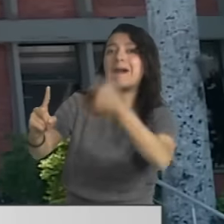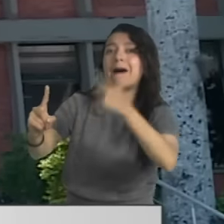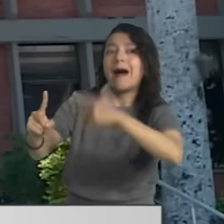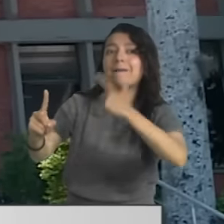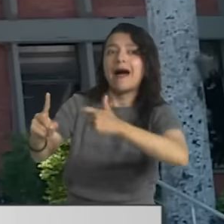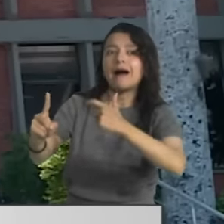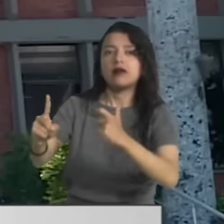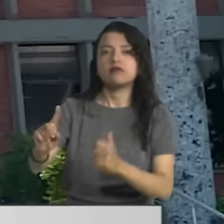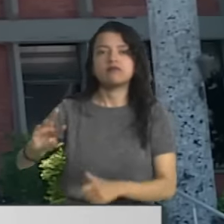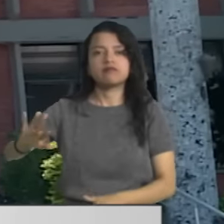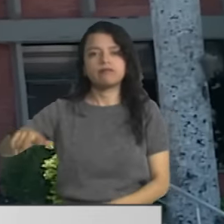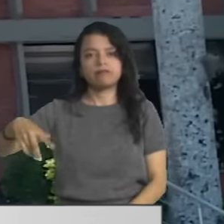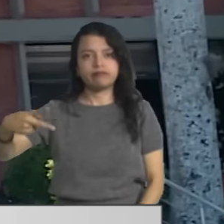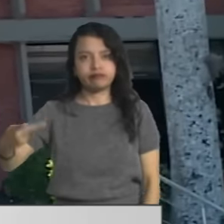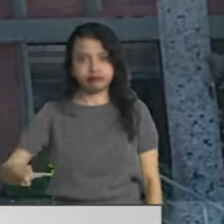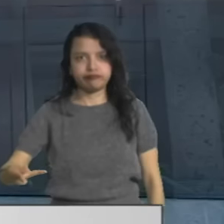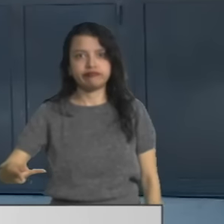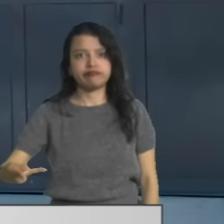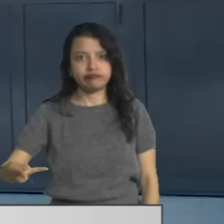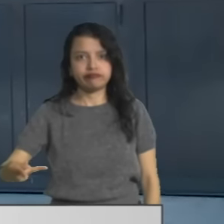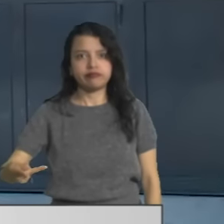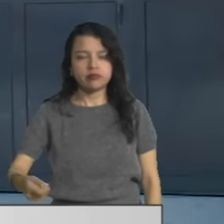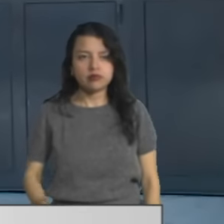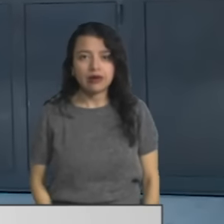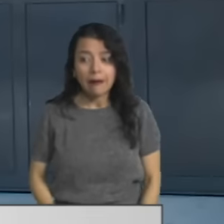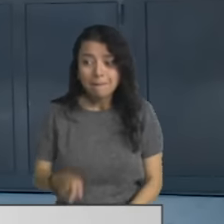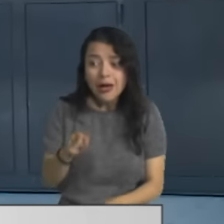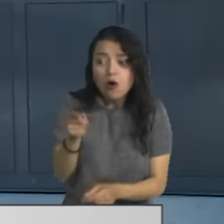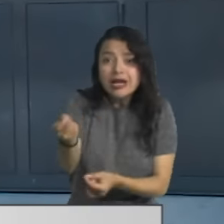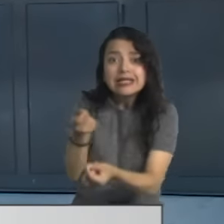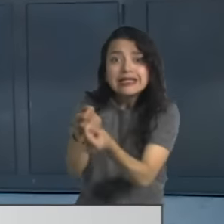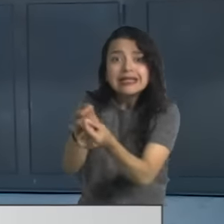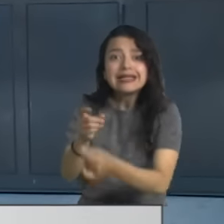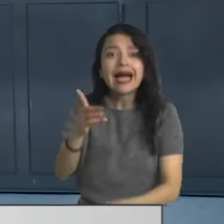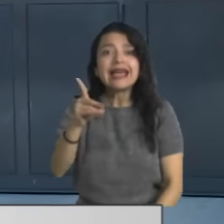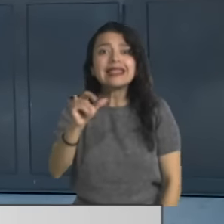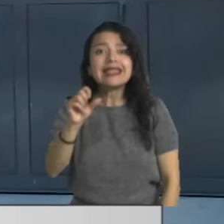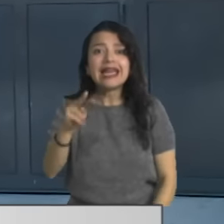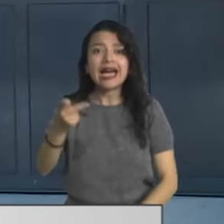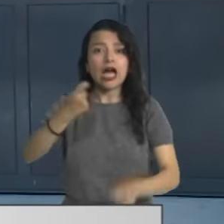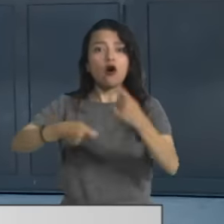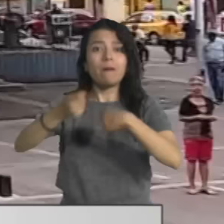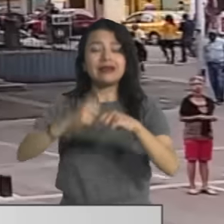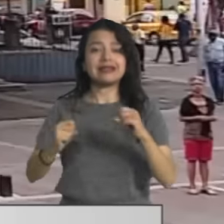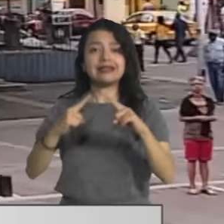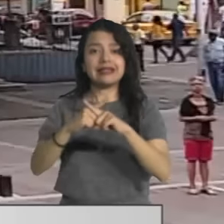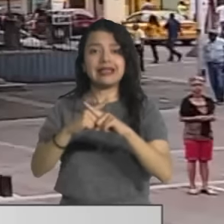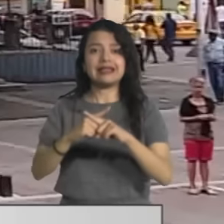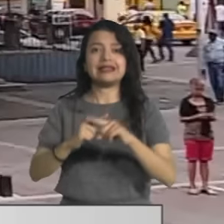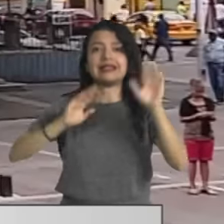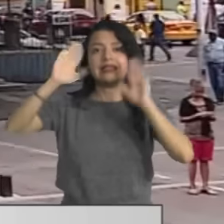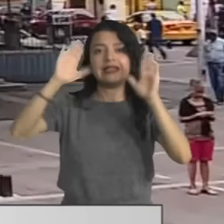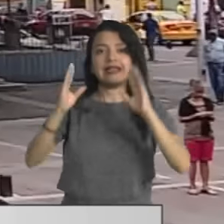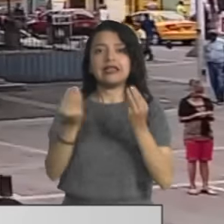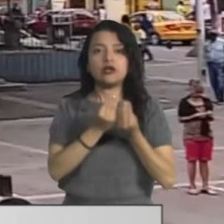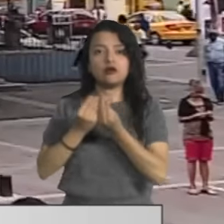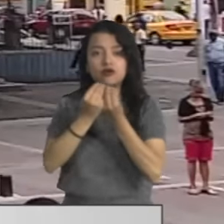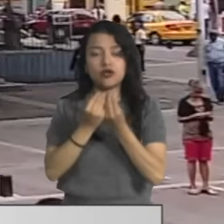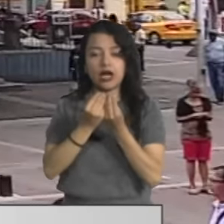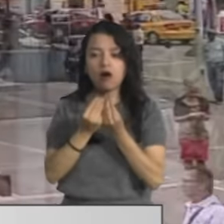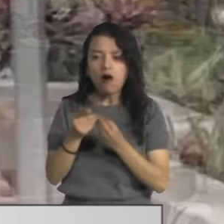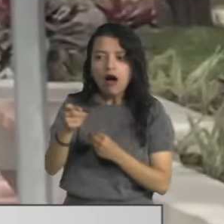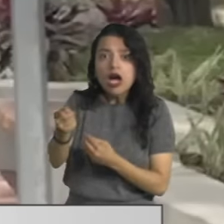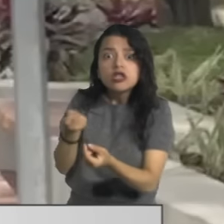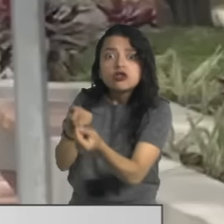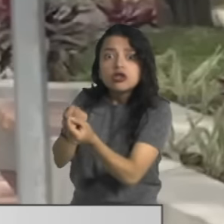empresario tulueño. Durante el ataque también resultó herida Diana María Rojas, comerciante y excandidata al Consejo de Tuluá. La Policía